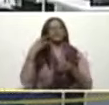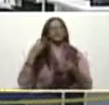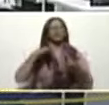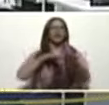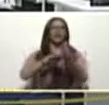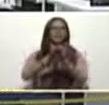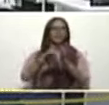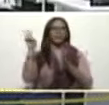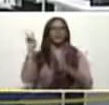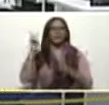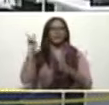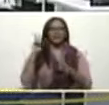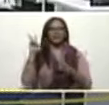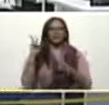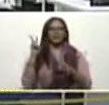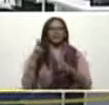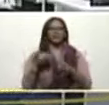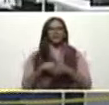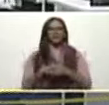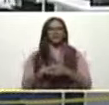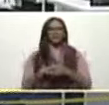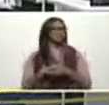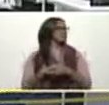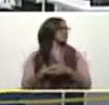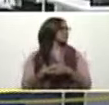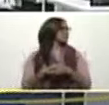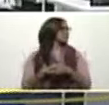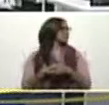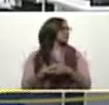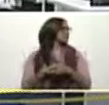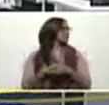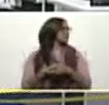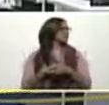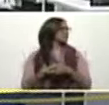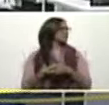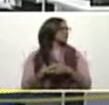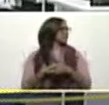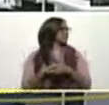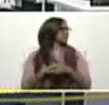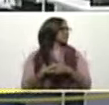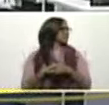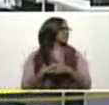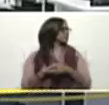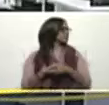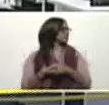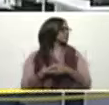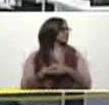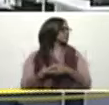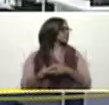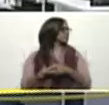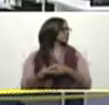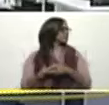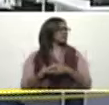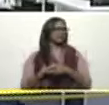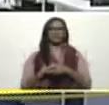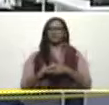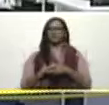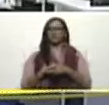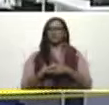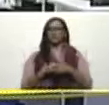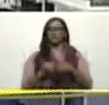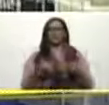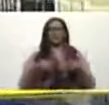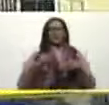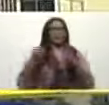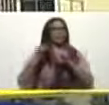avanzando, Venezuela venciendo el bloqueo, estamos inaugurando hoy acá este laboratorio de microscopía de